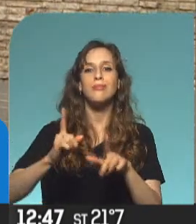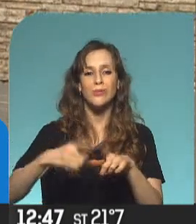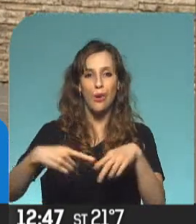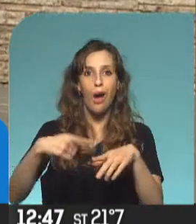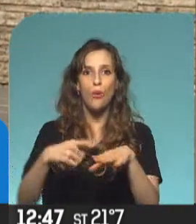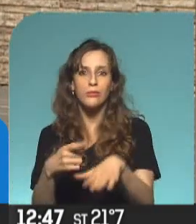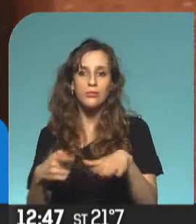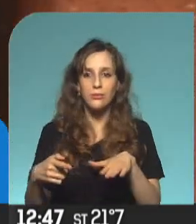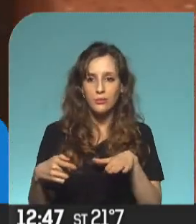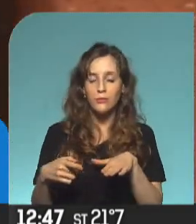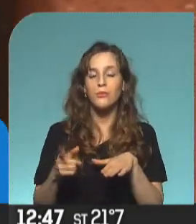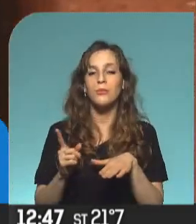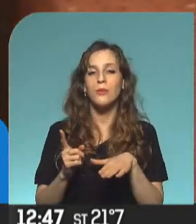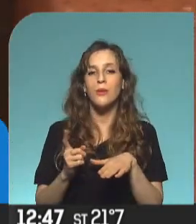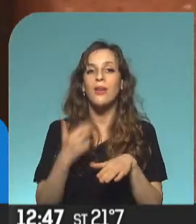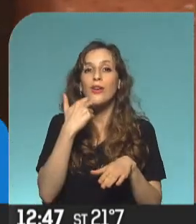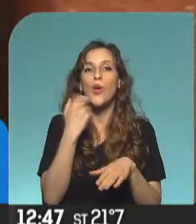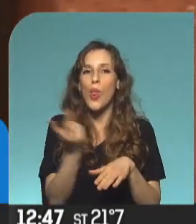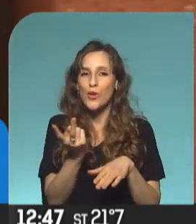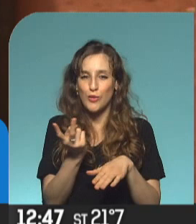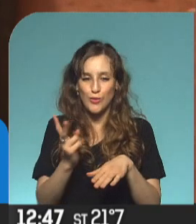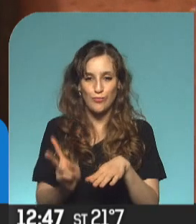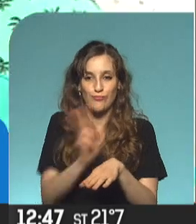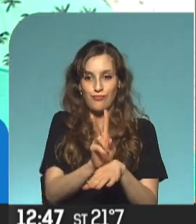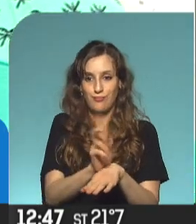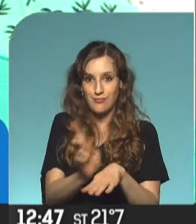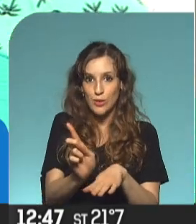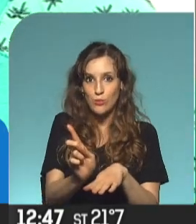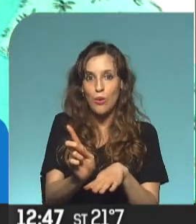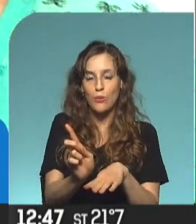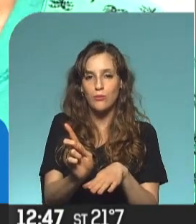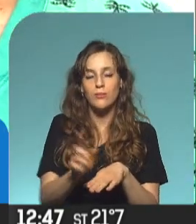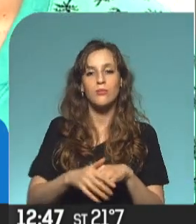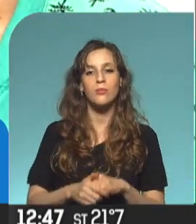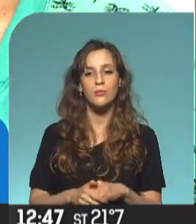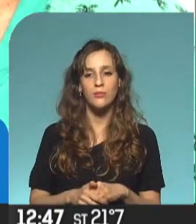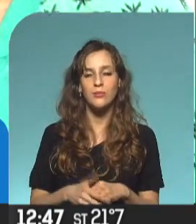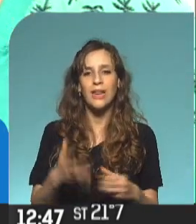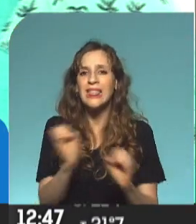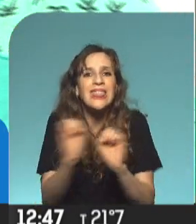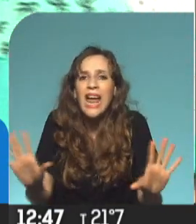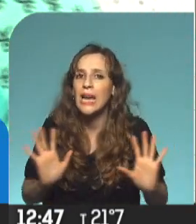con los dos nenes, con los dos nenas adentro del auto. Y